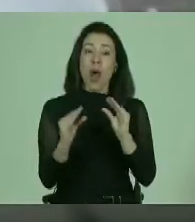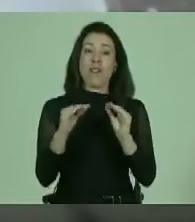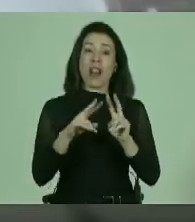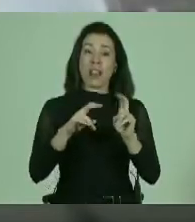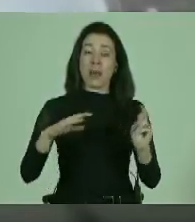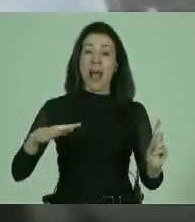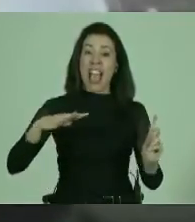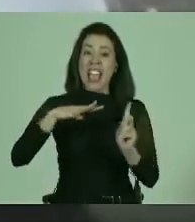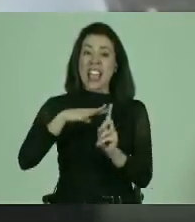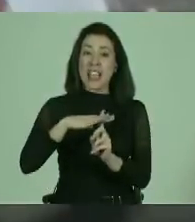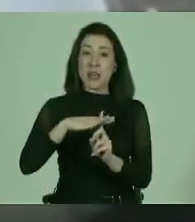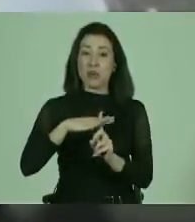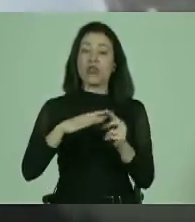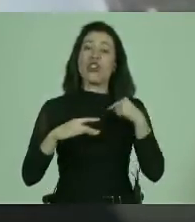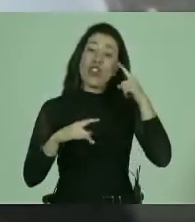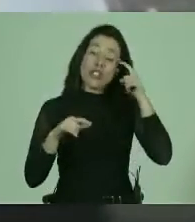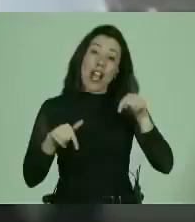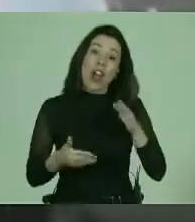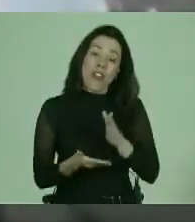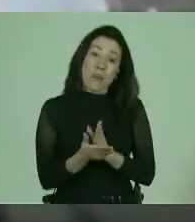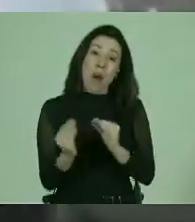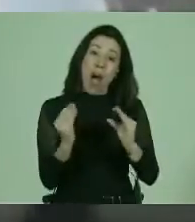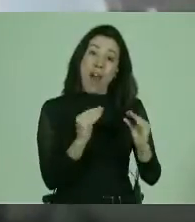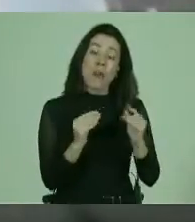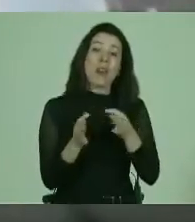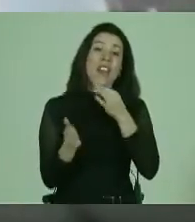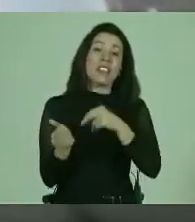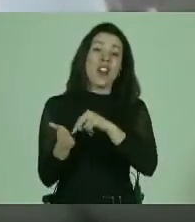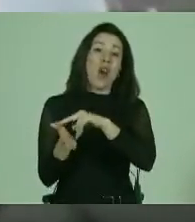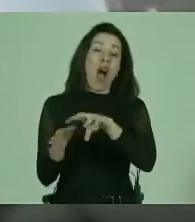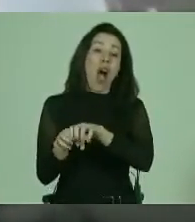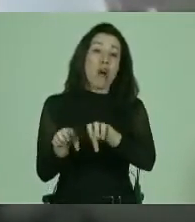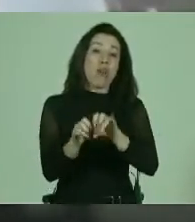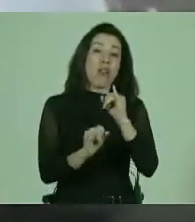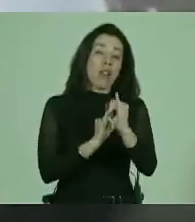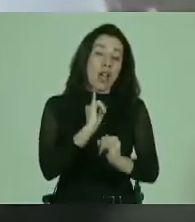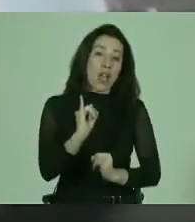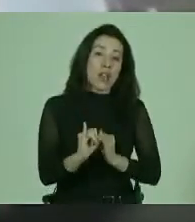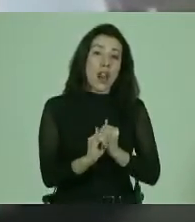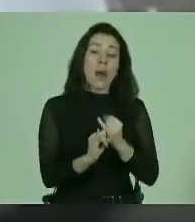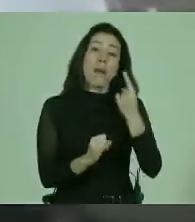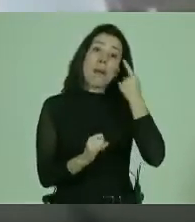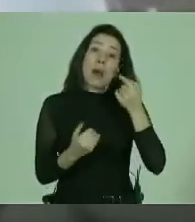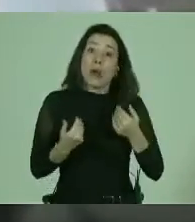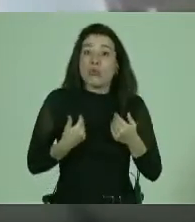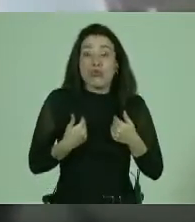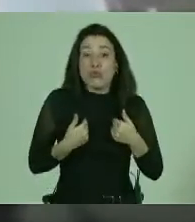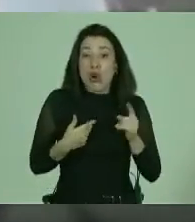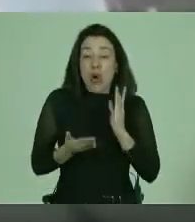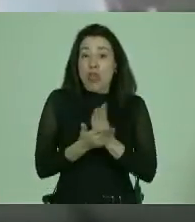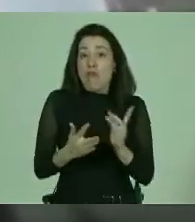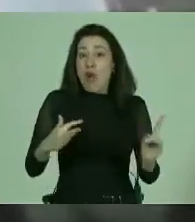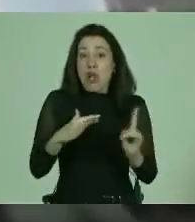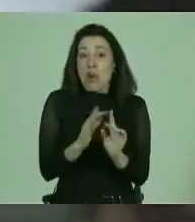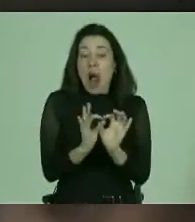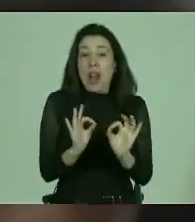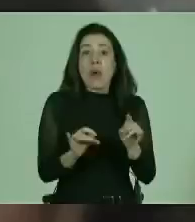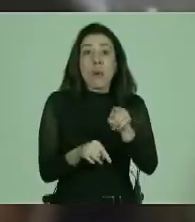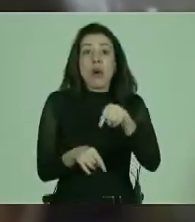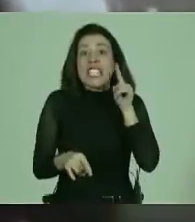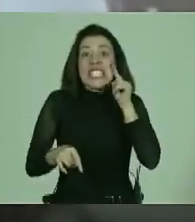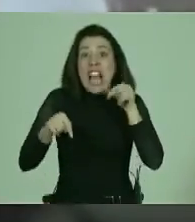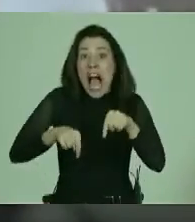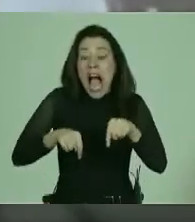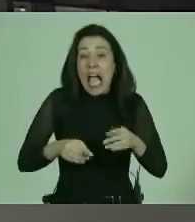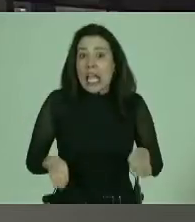inclusión y así es que es lo que toca porque eso son lo que dicen los tratados internacionales etcétera pues mire yo no tengo que incluir a nadie que ya estaba